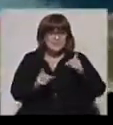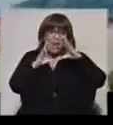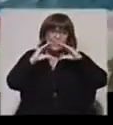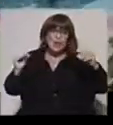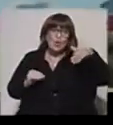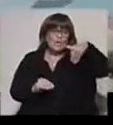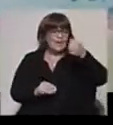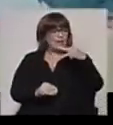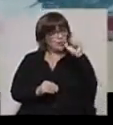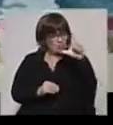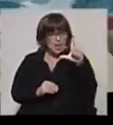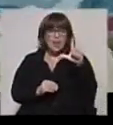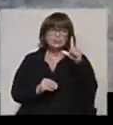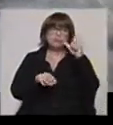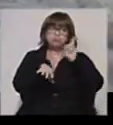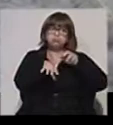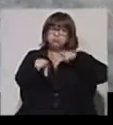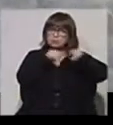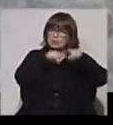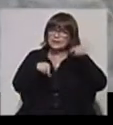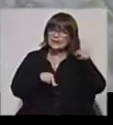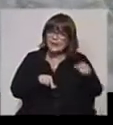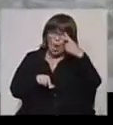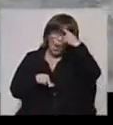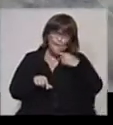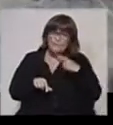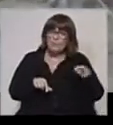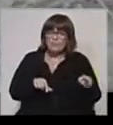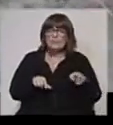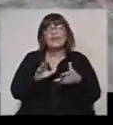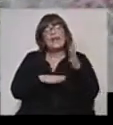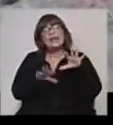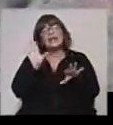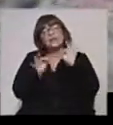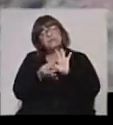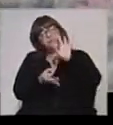y capitaneadas por él. Entonces elegimos hacer unos 6000